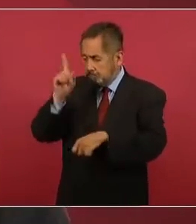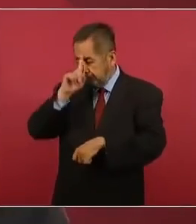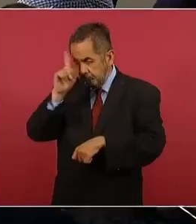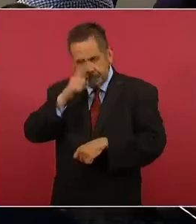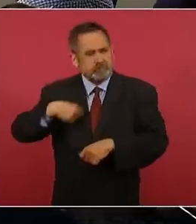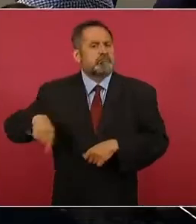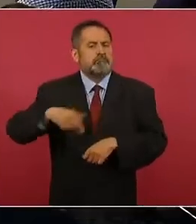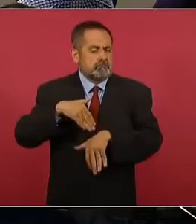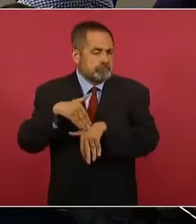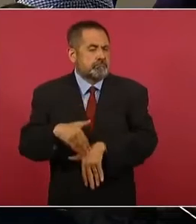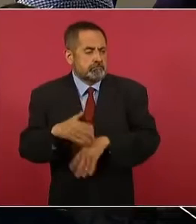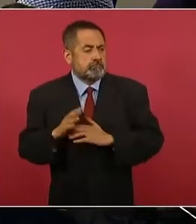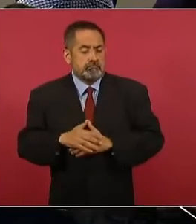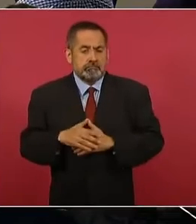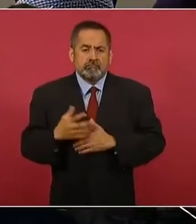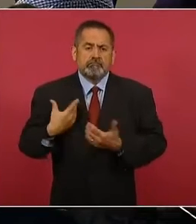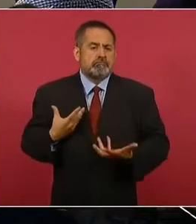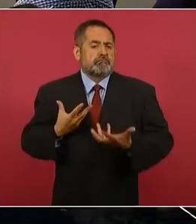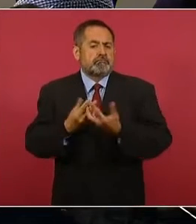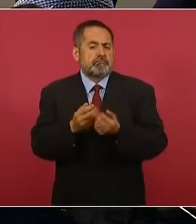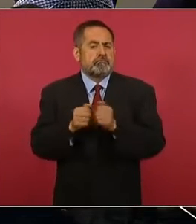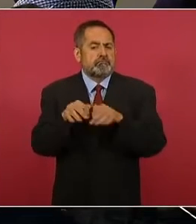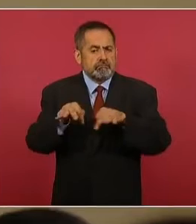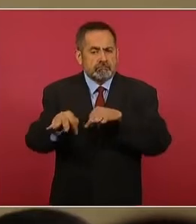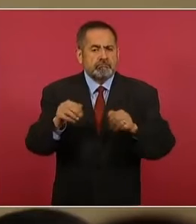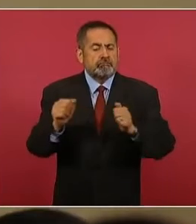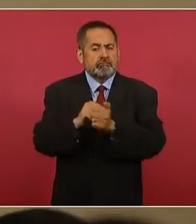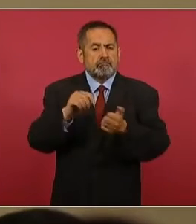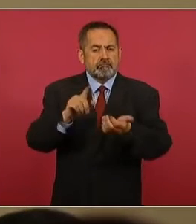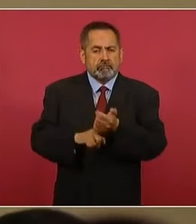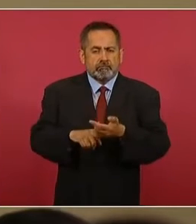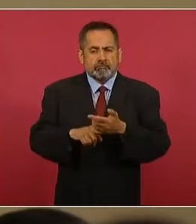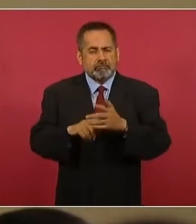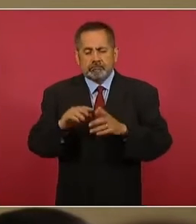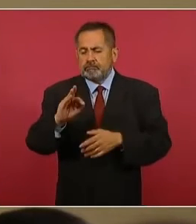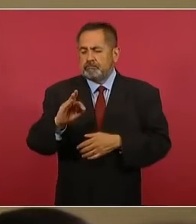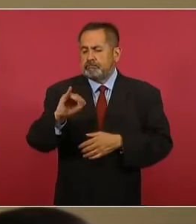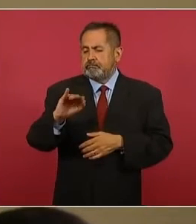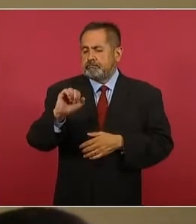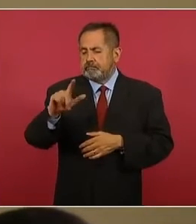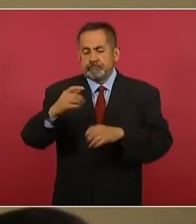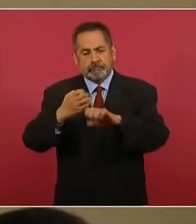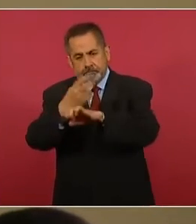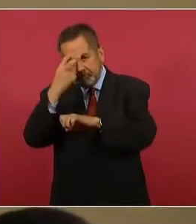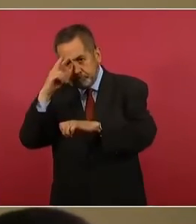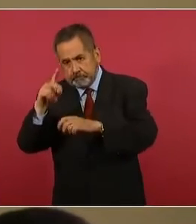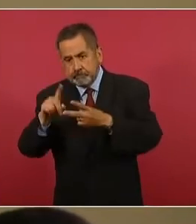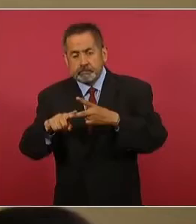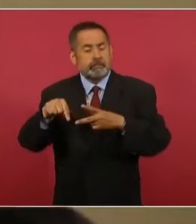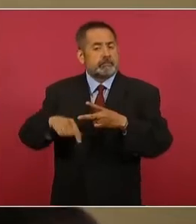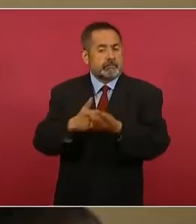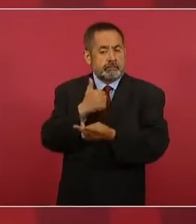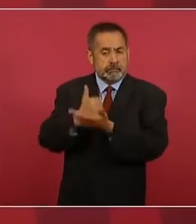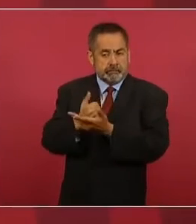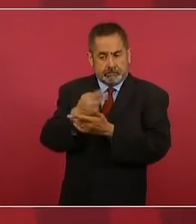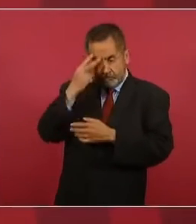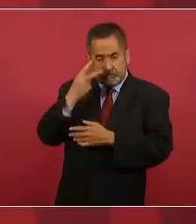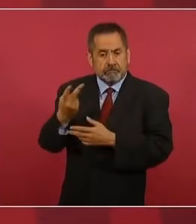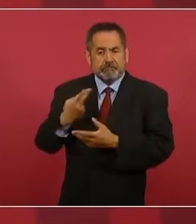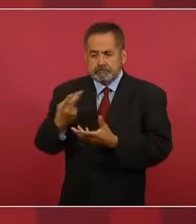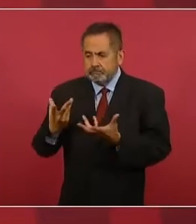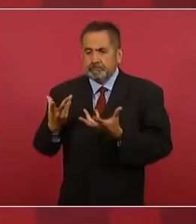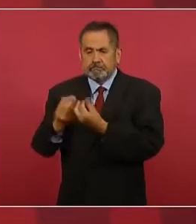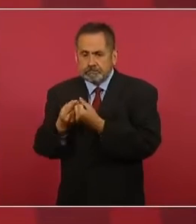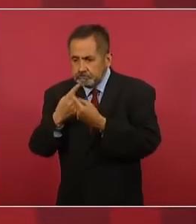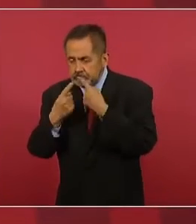está trabajando coordinadamente con las fiscalías estatales, tanto del Estado de México como la de la Ciudad de México.